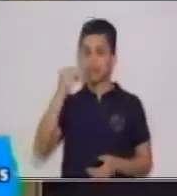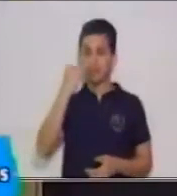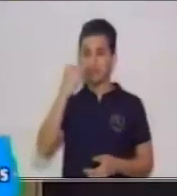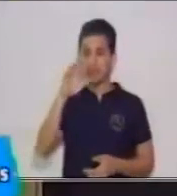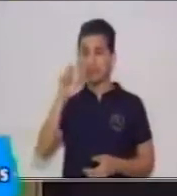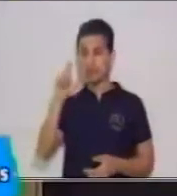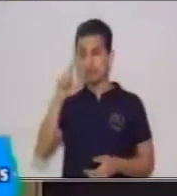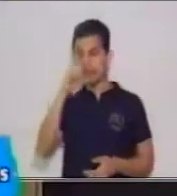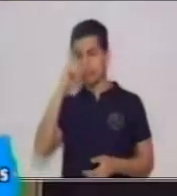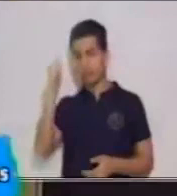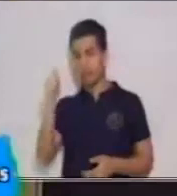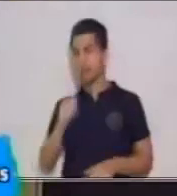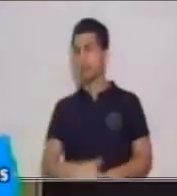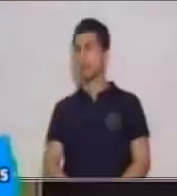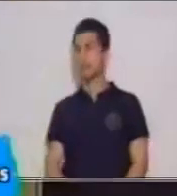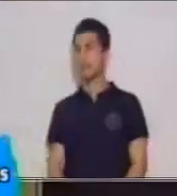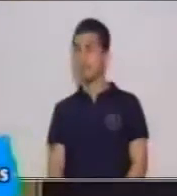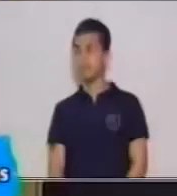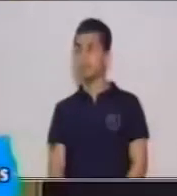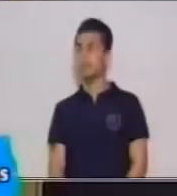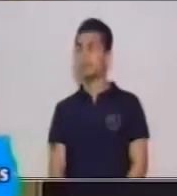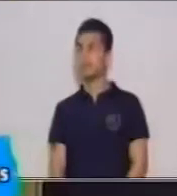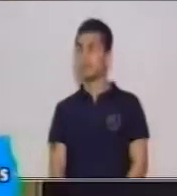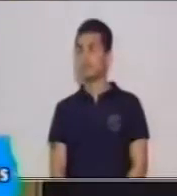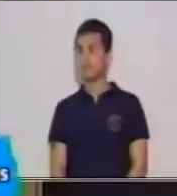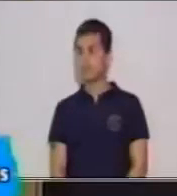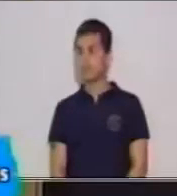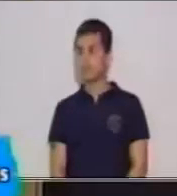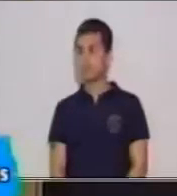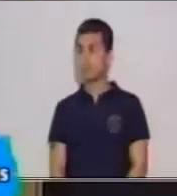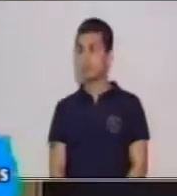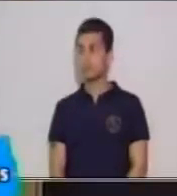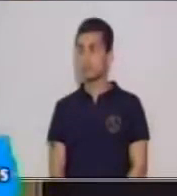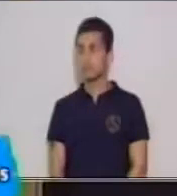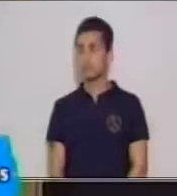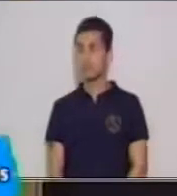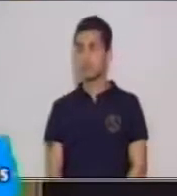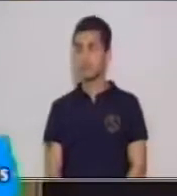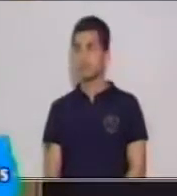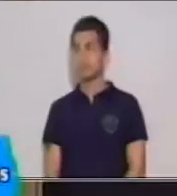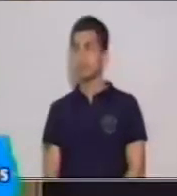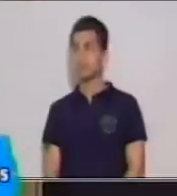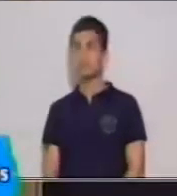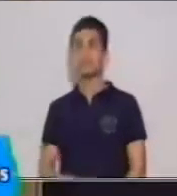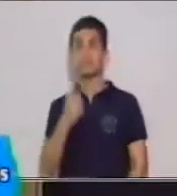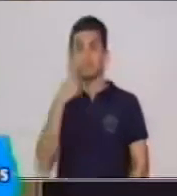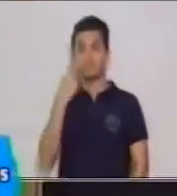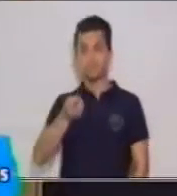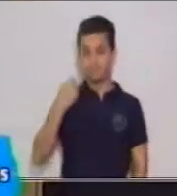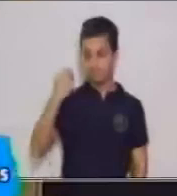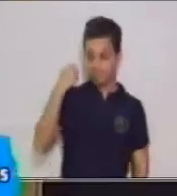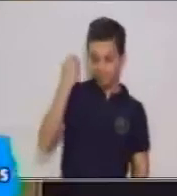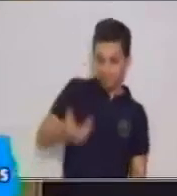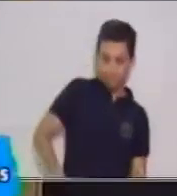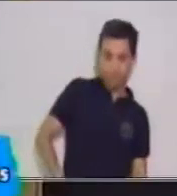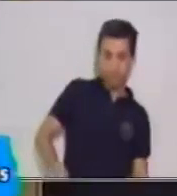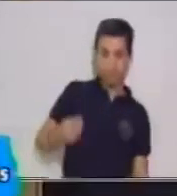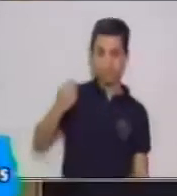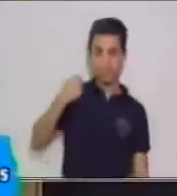Indirecta. I. Muy bien. La palabra yo-yo. ¿Has jugado yo-yo?